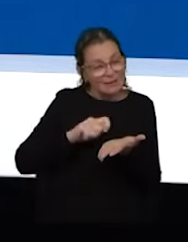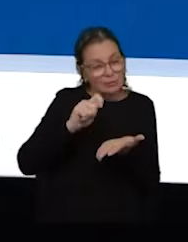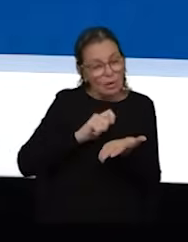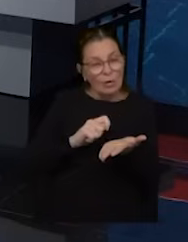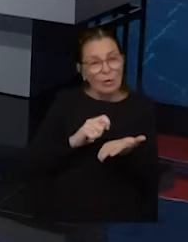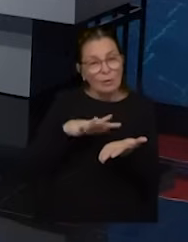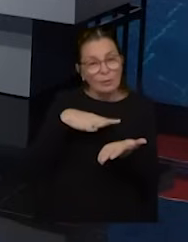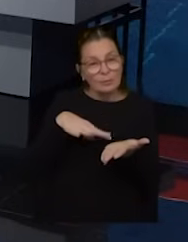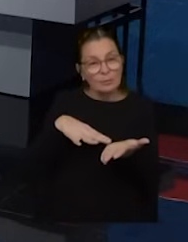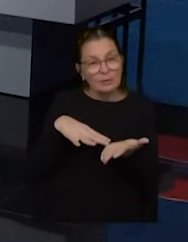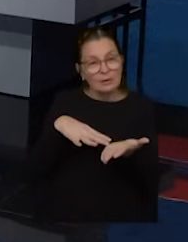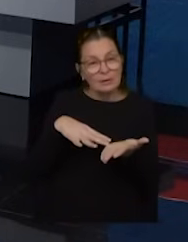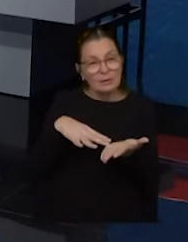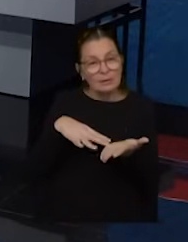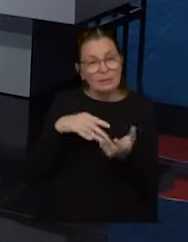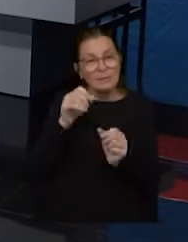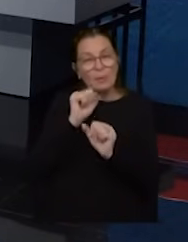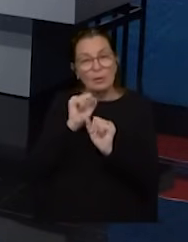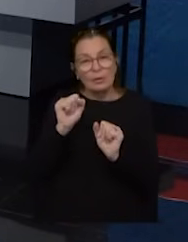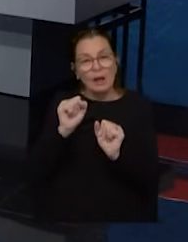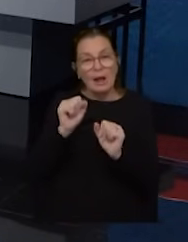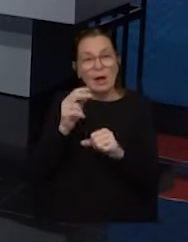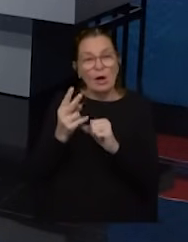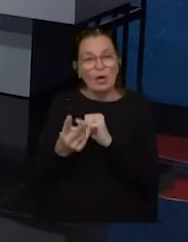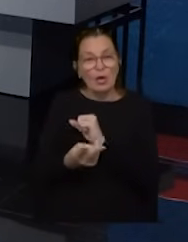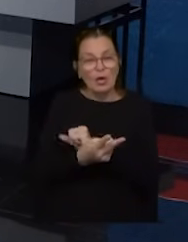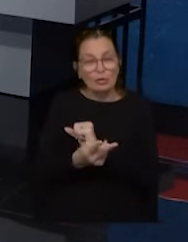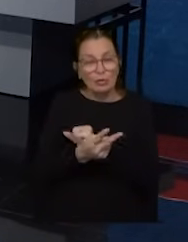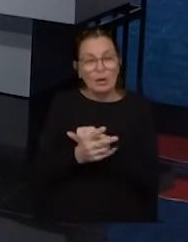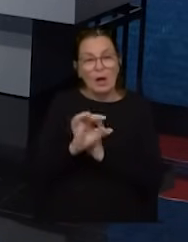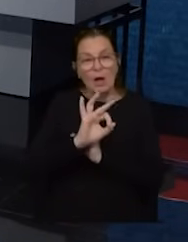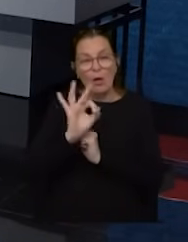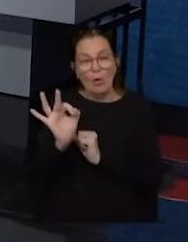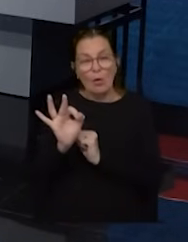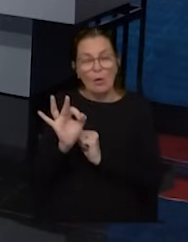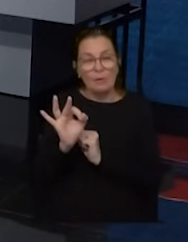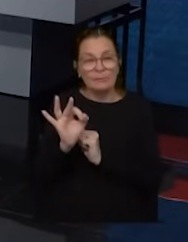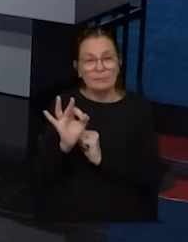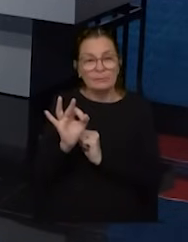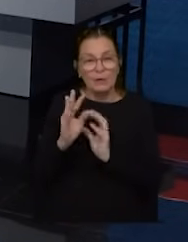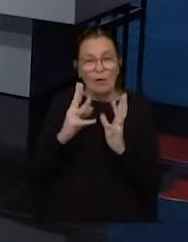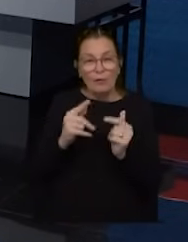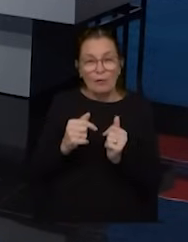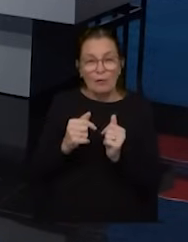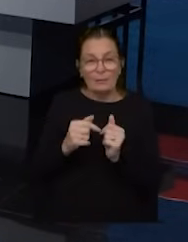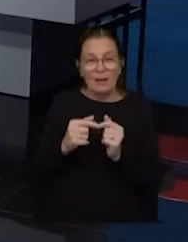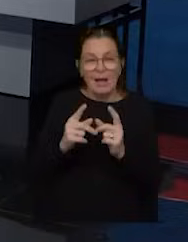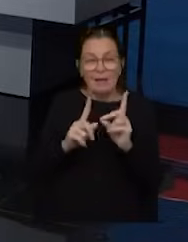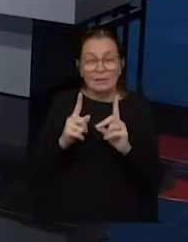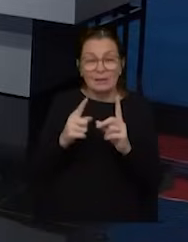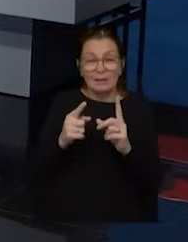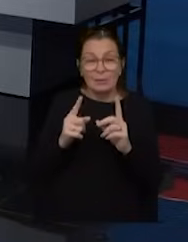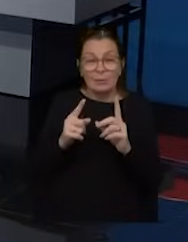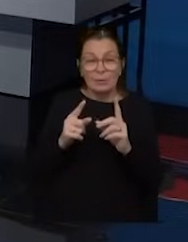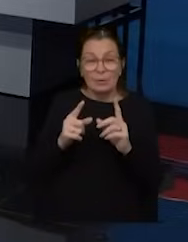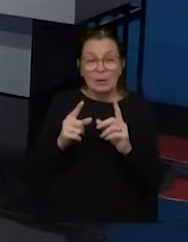e bueno se podrá controlar o se podrá o en forma forma más condicional que a veces es un recurso que